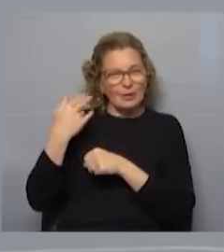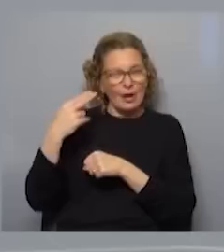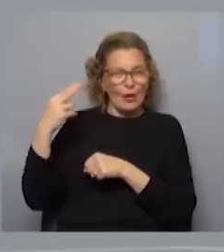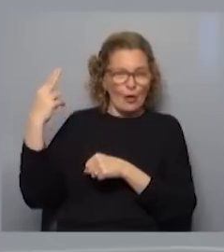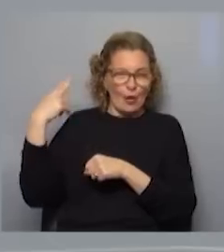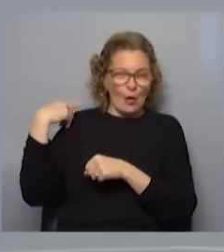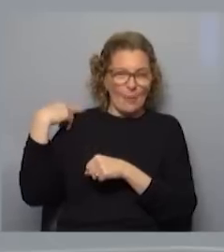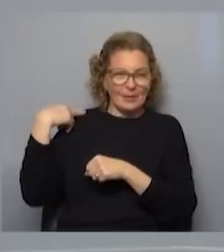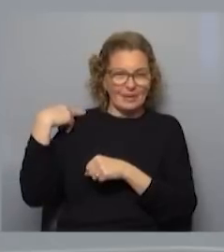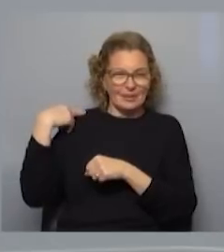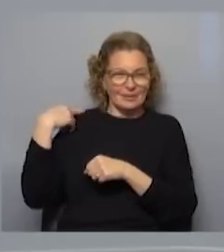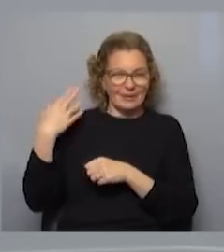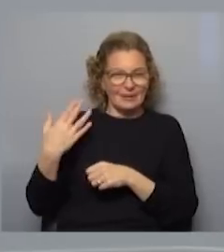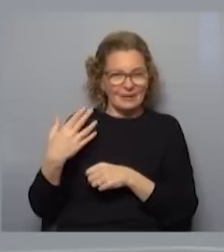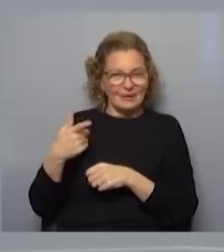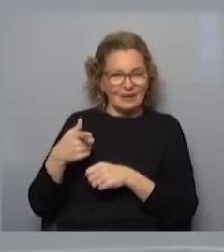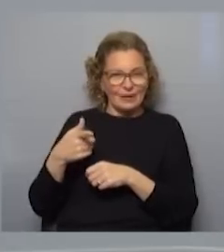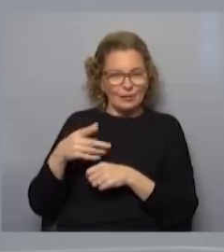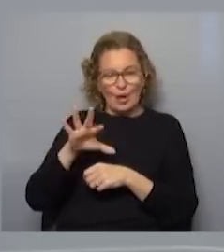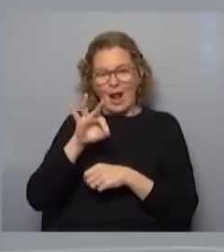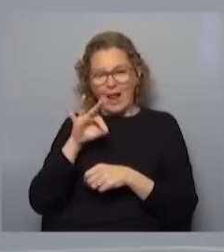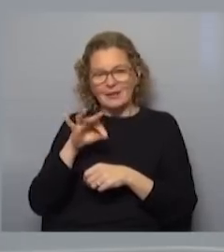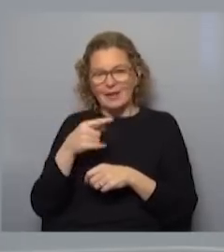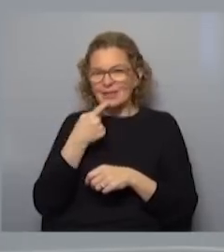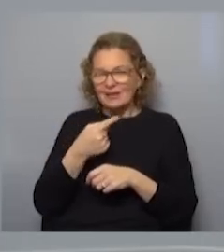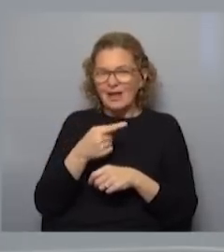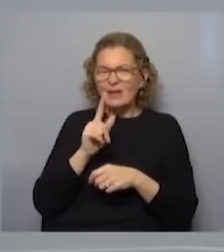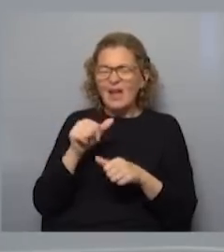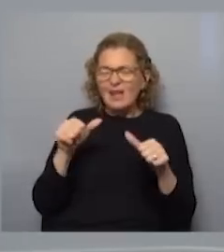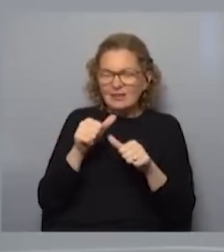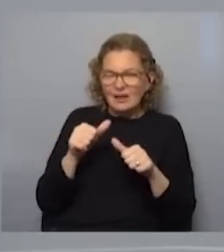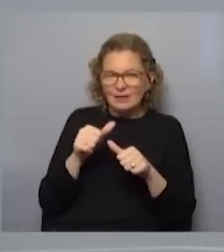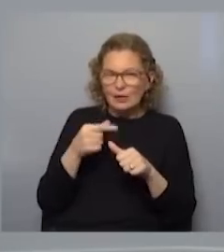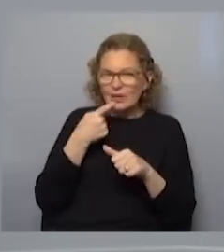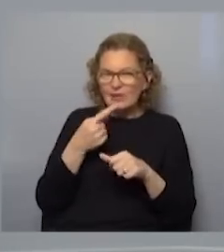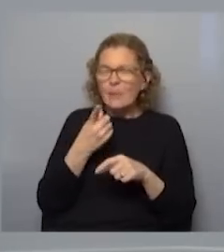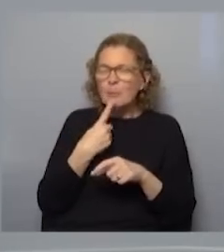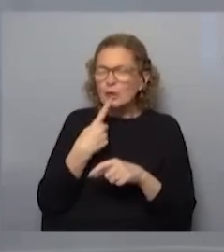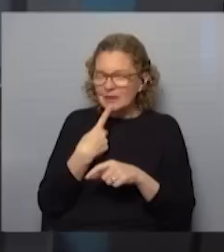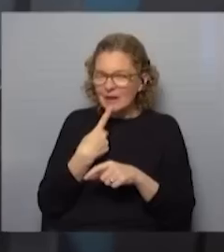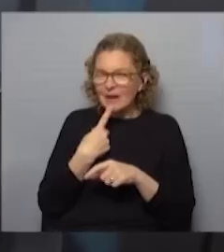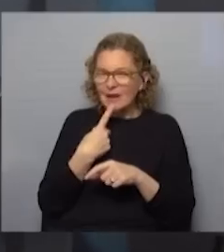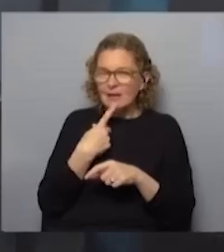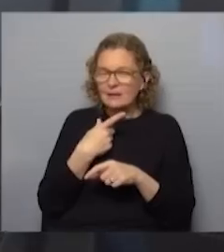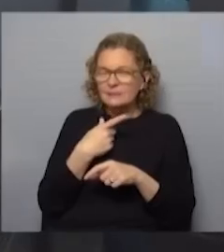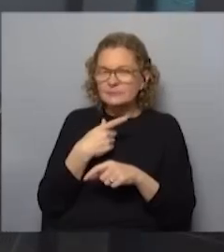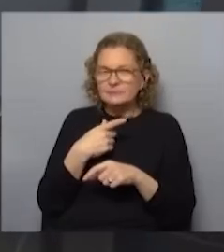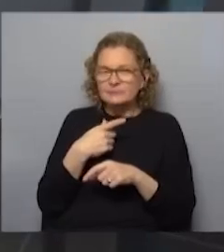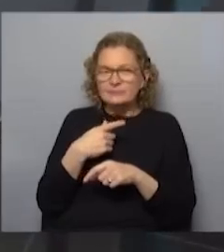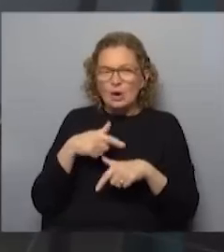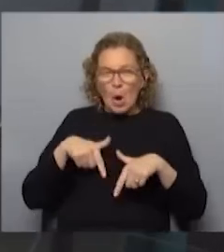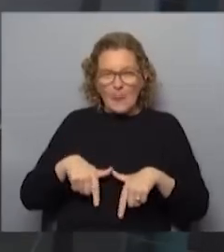comandantes en jefe del ejército eran los que tomaban las decisiones eran los que definían las políticas los